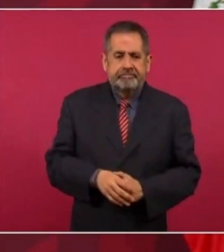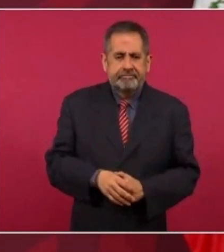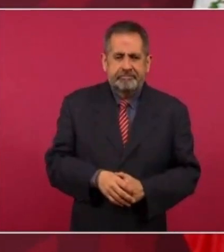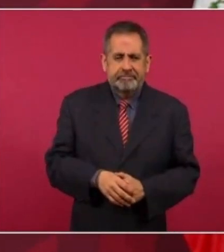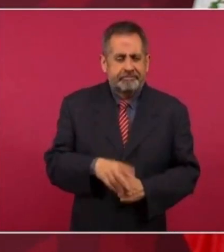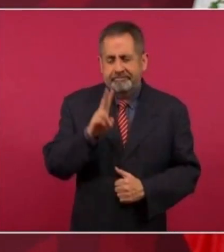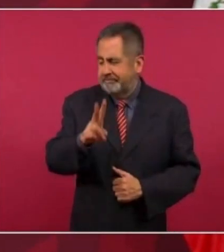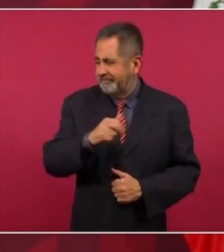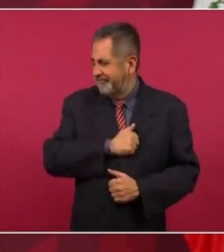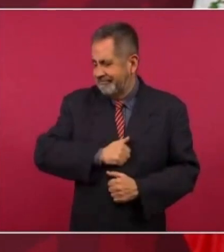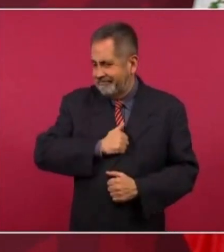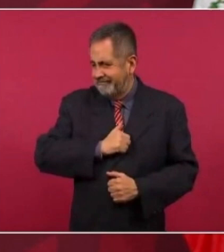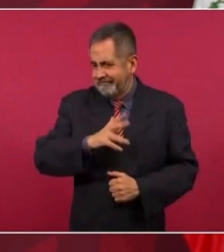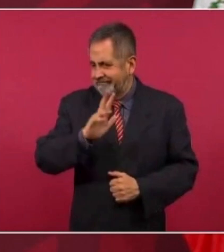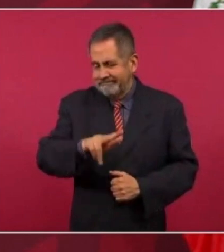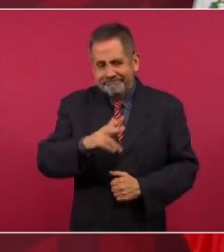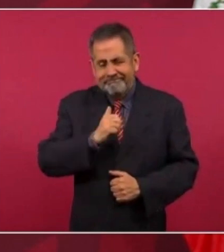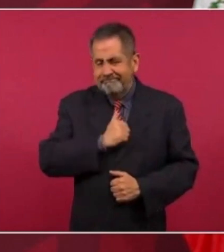Lamentable,